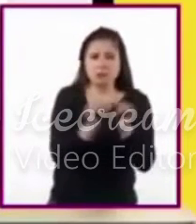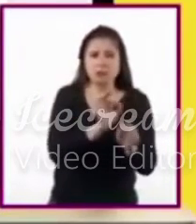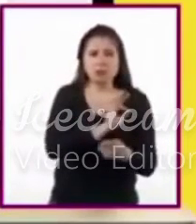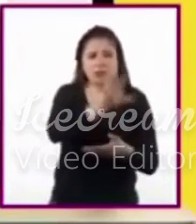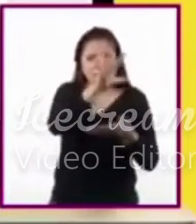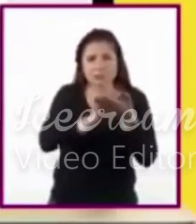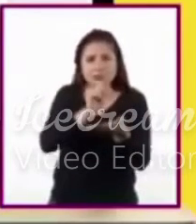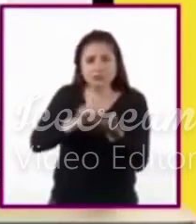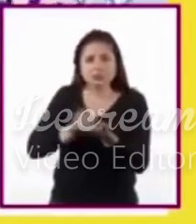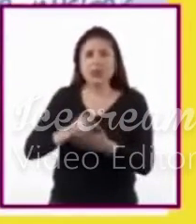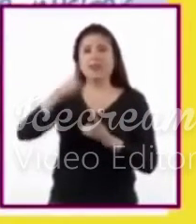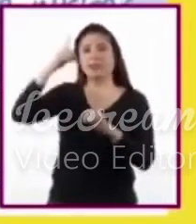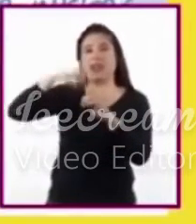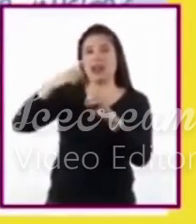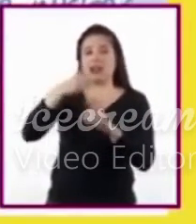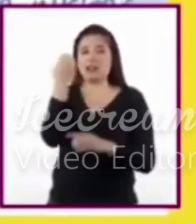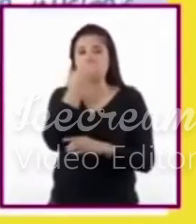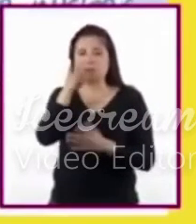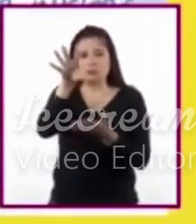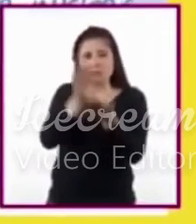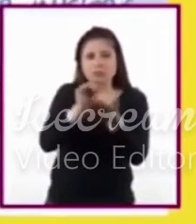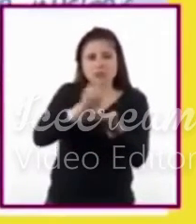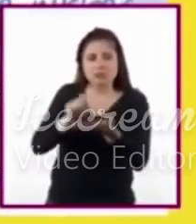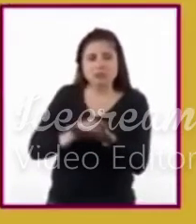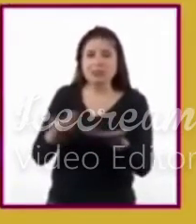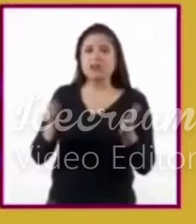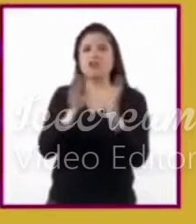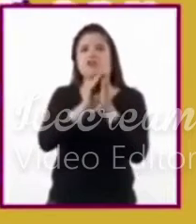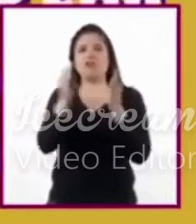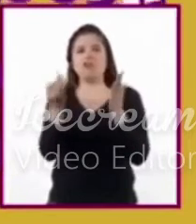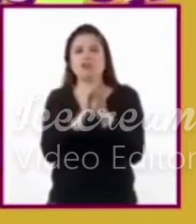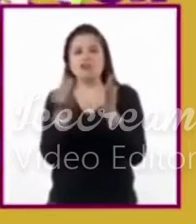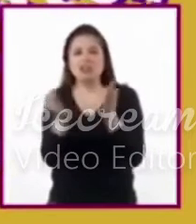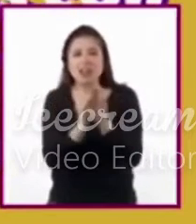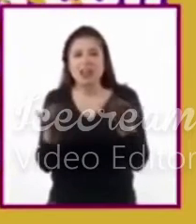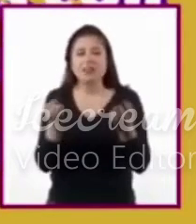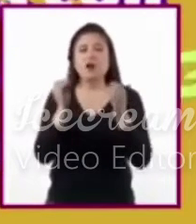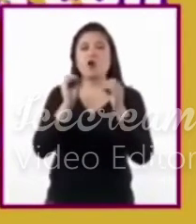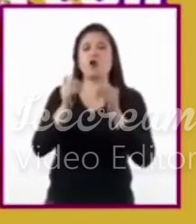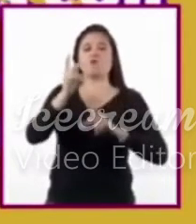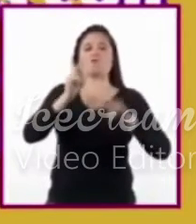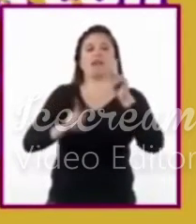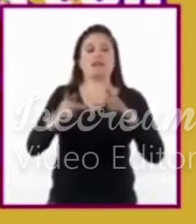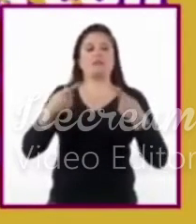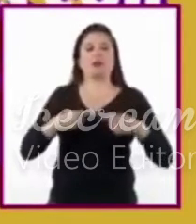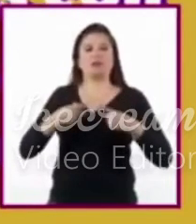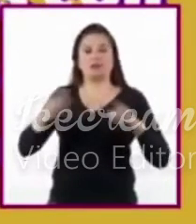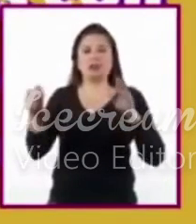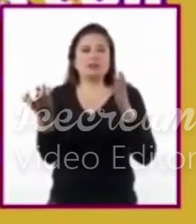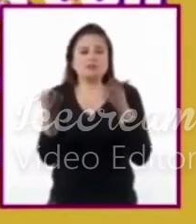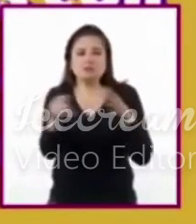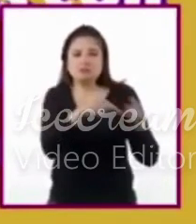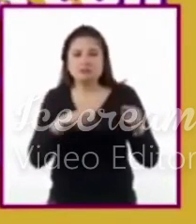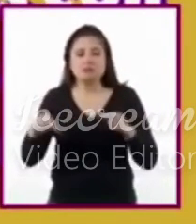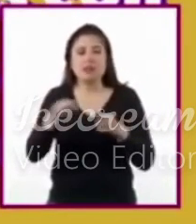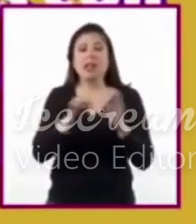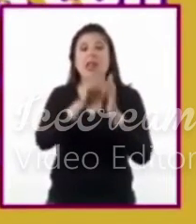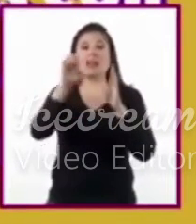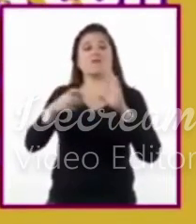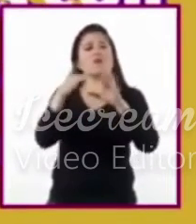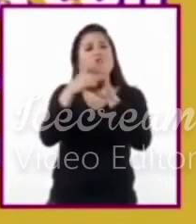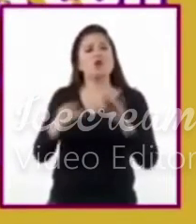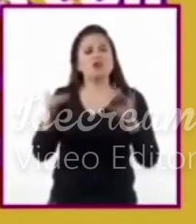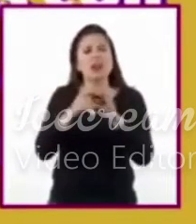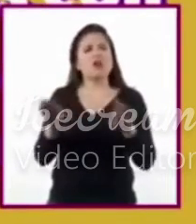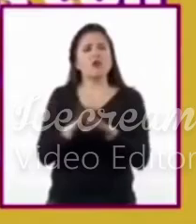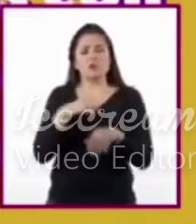tareas escolares, de folletos, e incluso en charlas con personas cercanas. Por ejemplo, para contar cómo